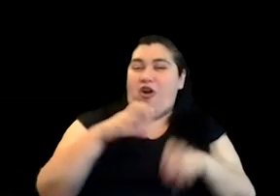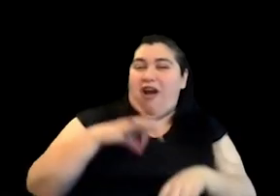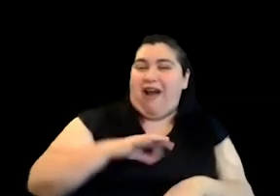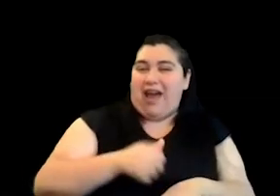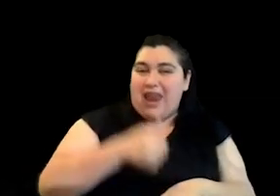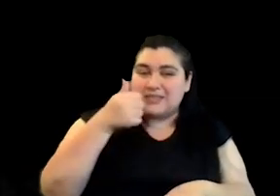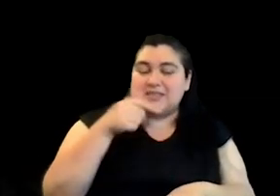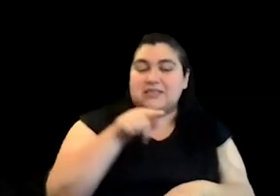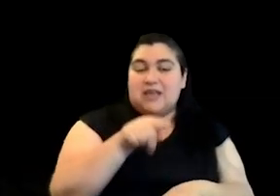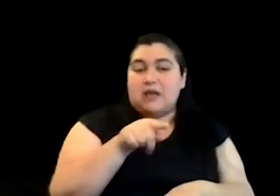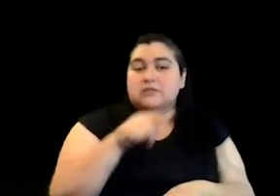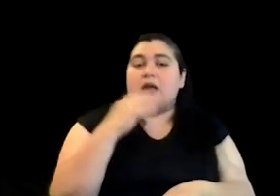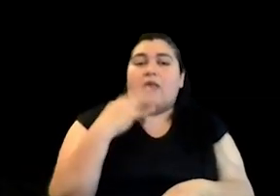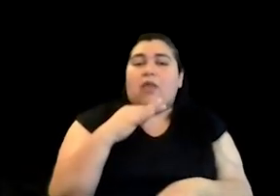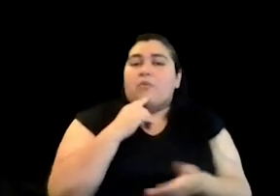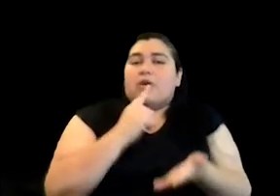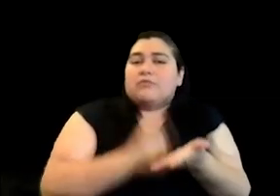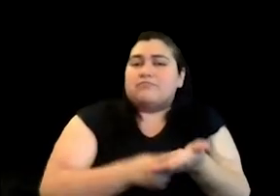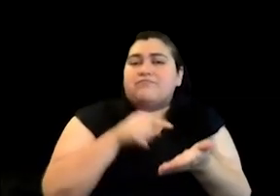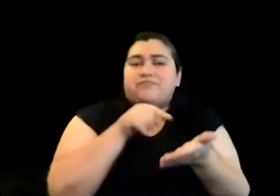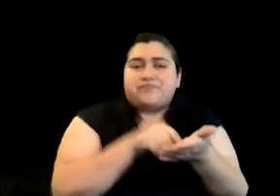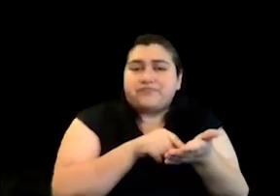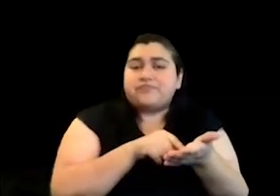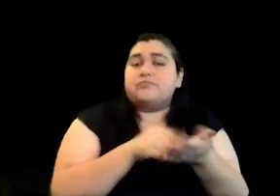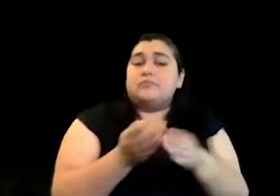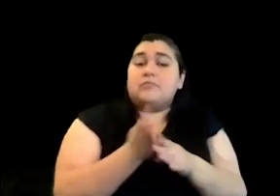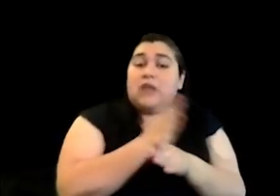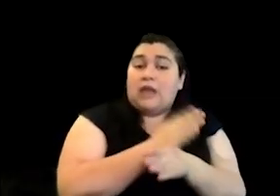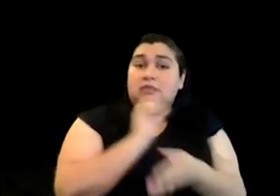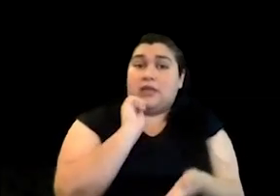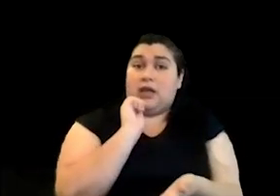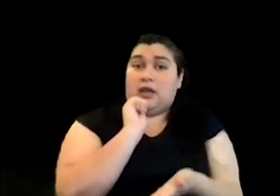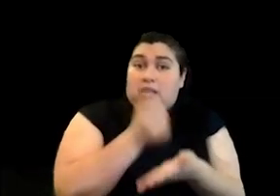determinar los anticipos a cuenta del gravamen,